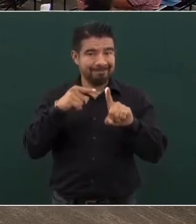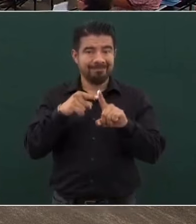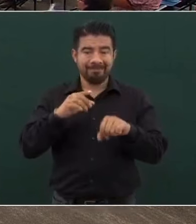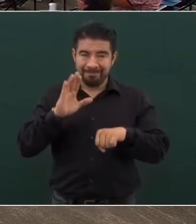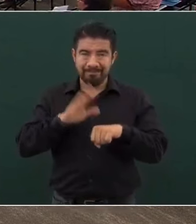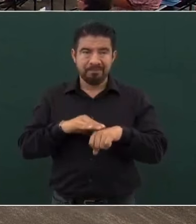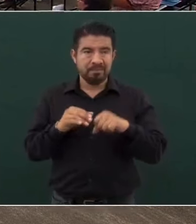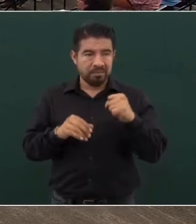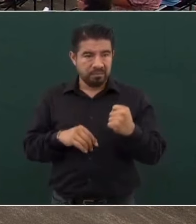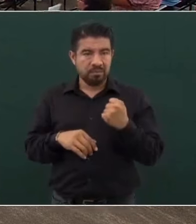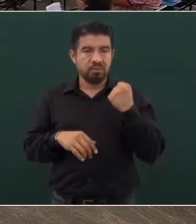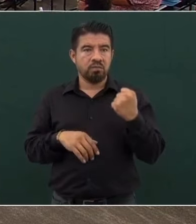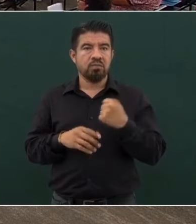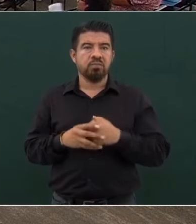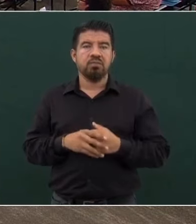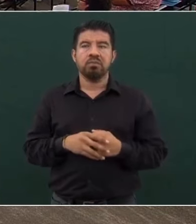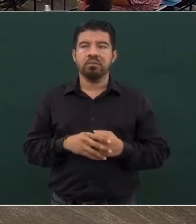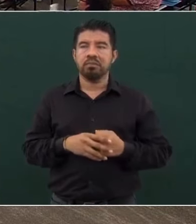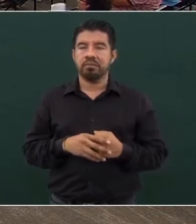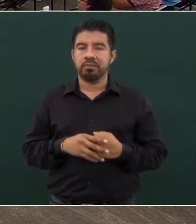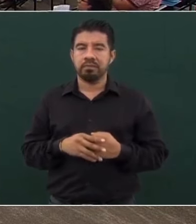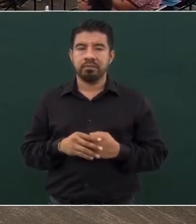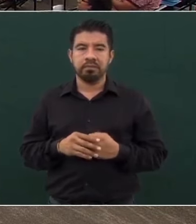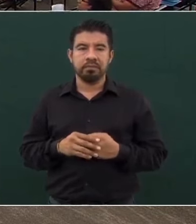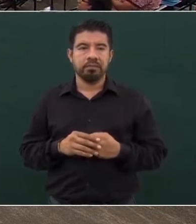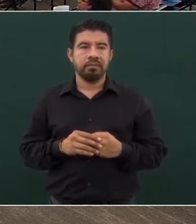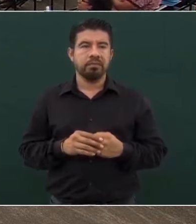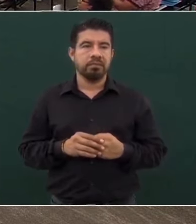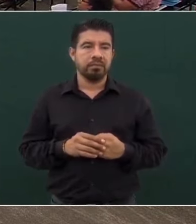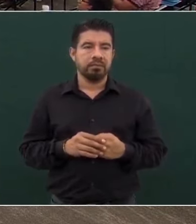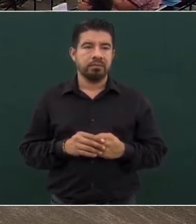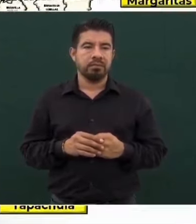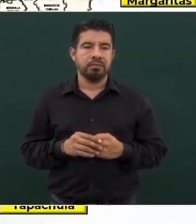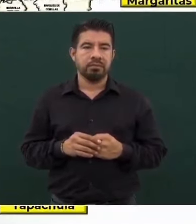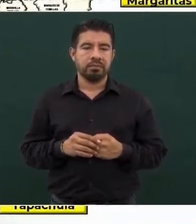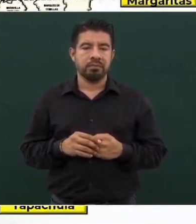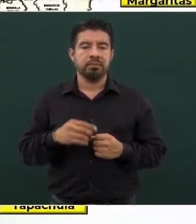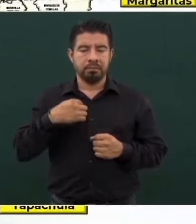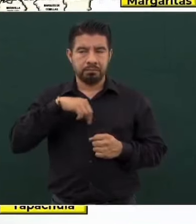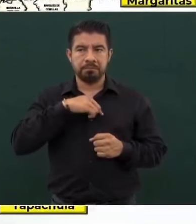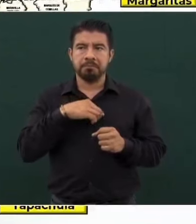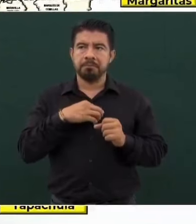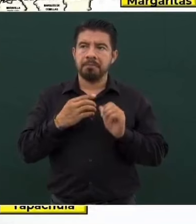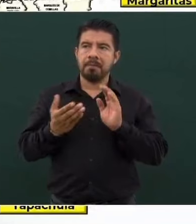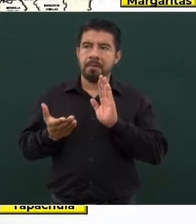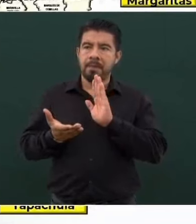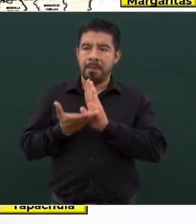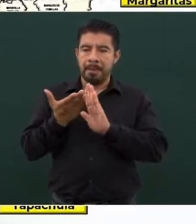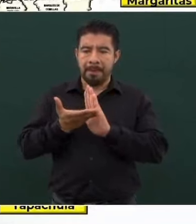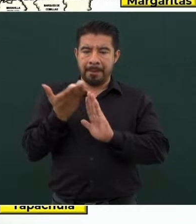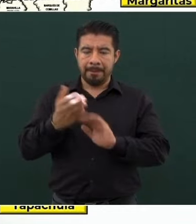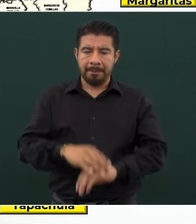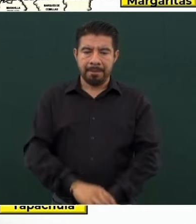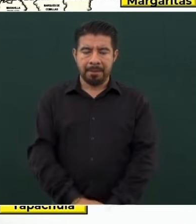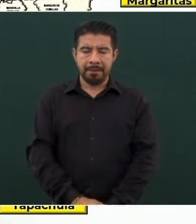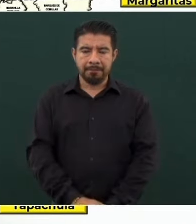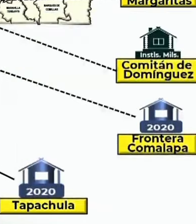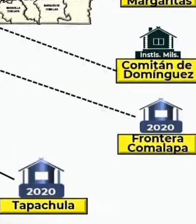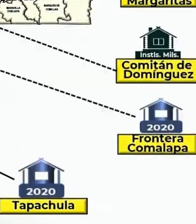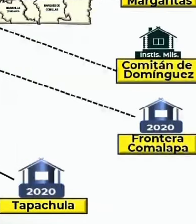con más elementos de la Guardia. Entonces, tenemos construidos en este